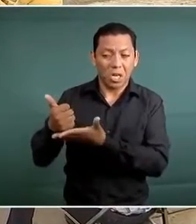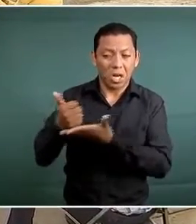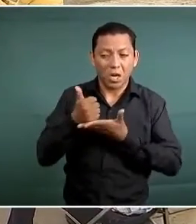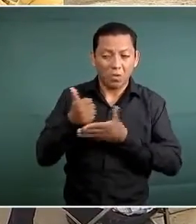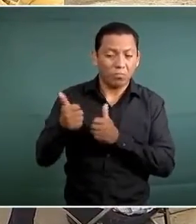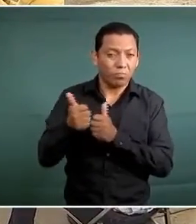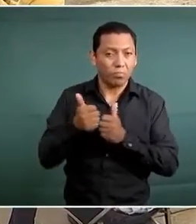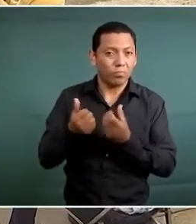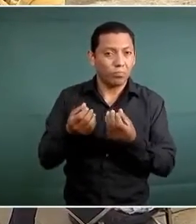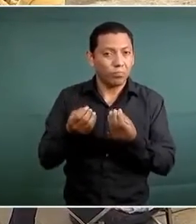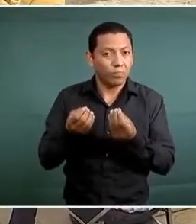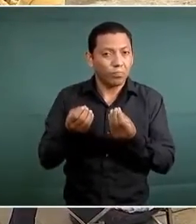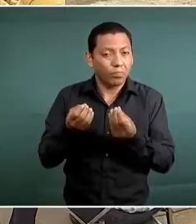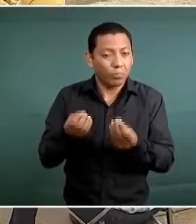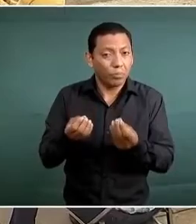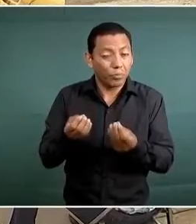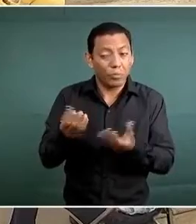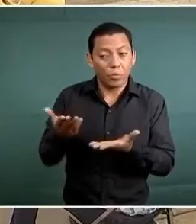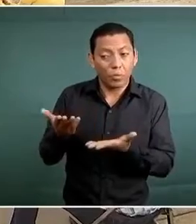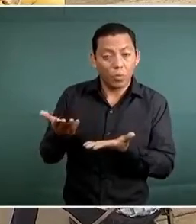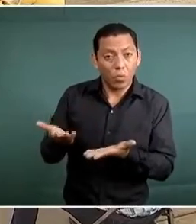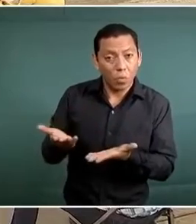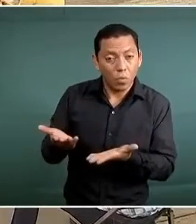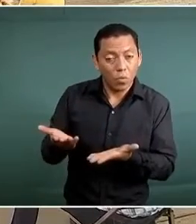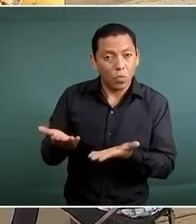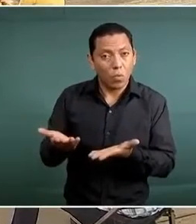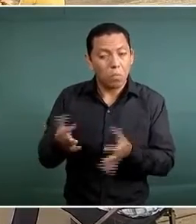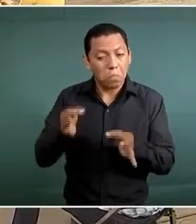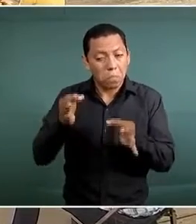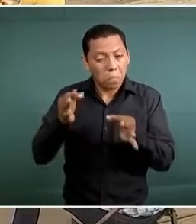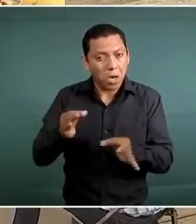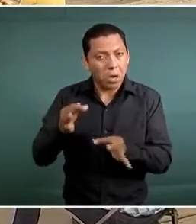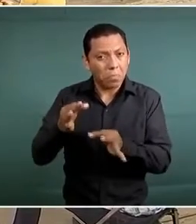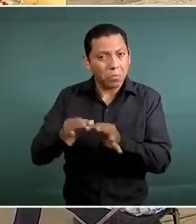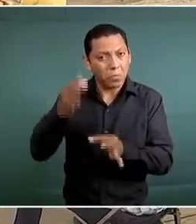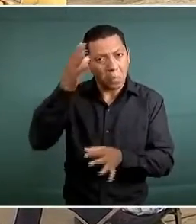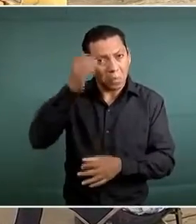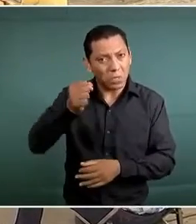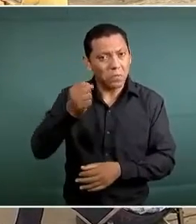que es un servidor público eficiente,